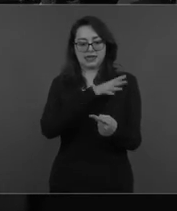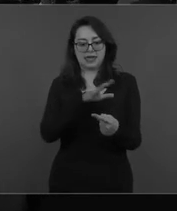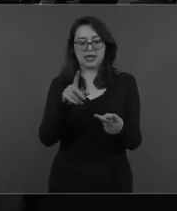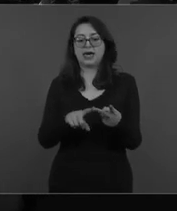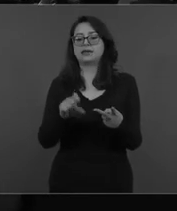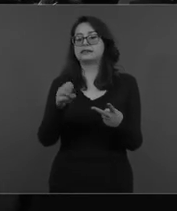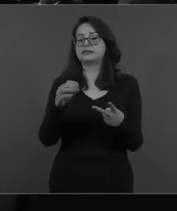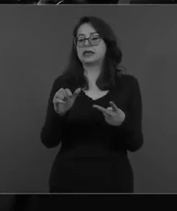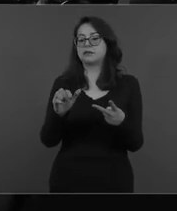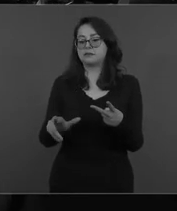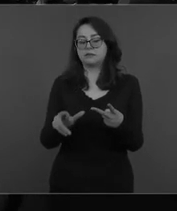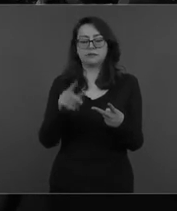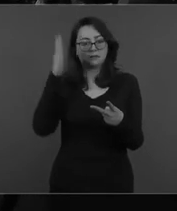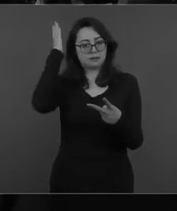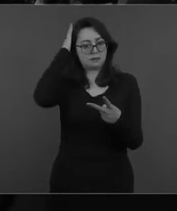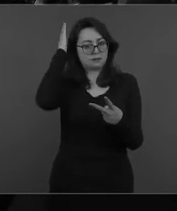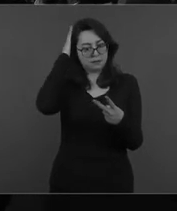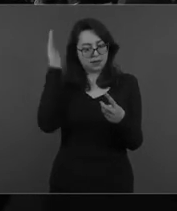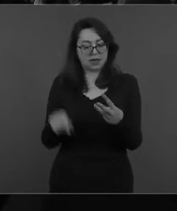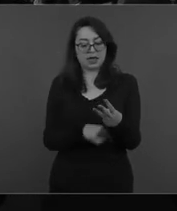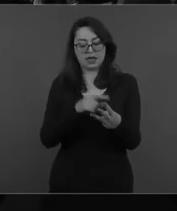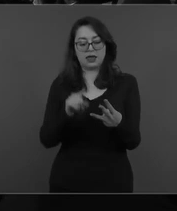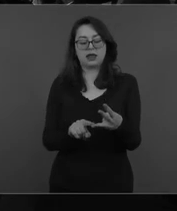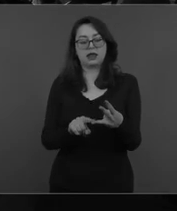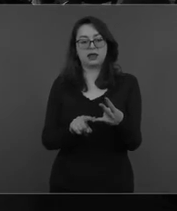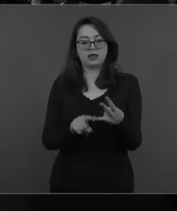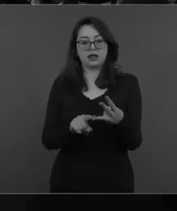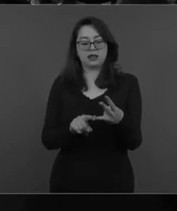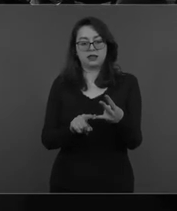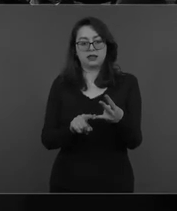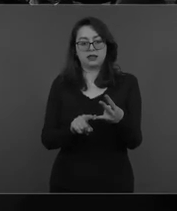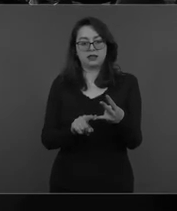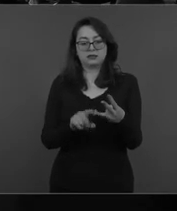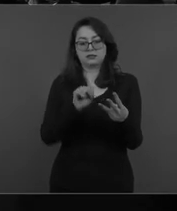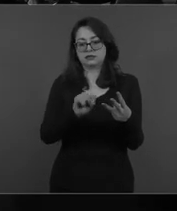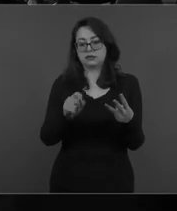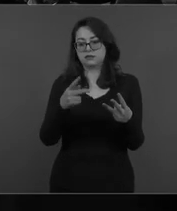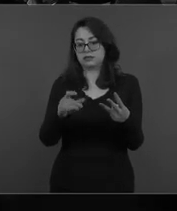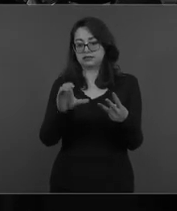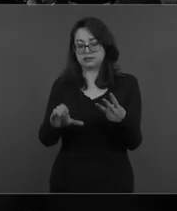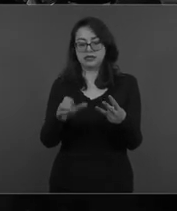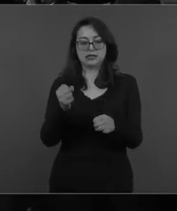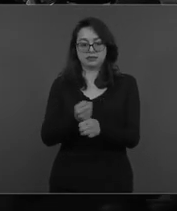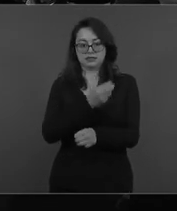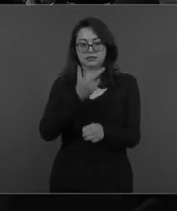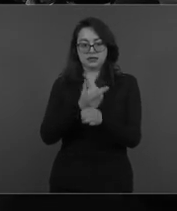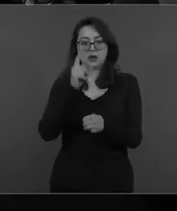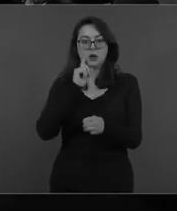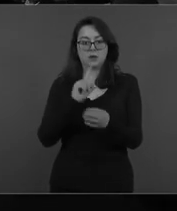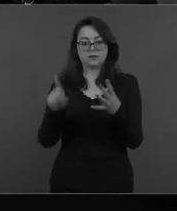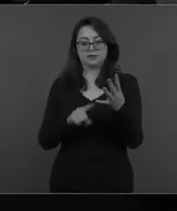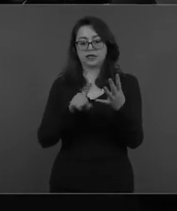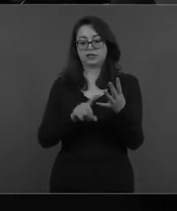Marina, la secretaria de Seguridad y Protección Ciudadana, el secretario